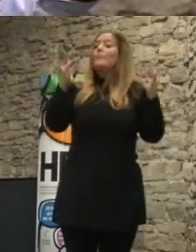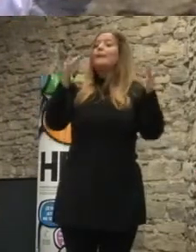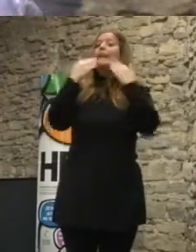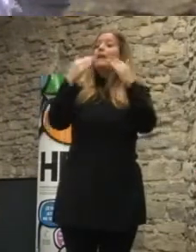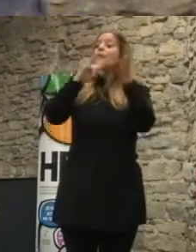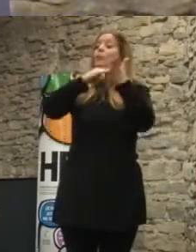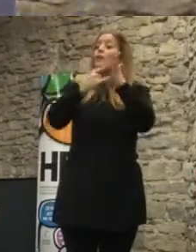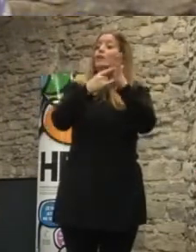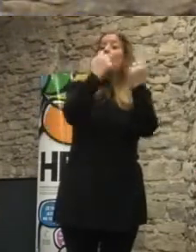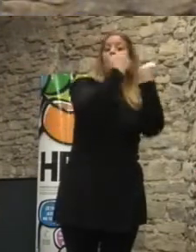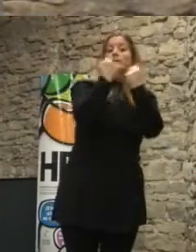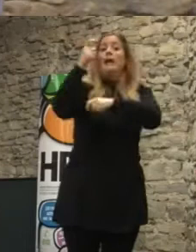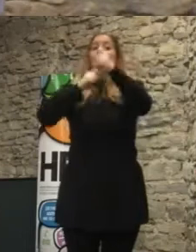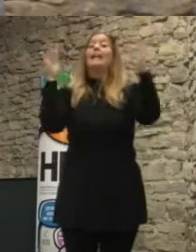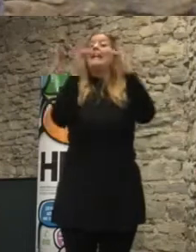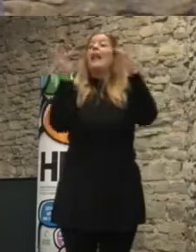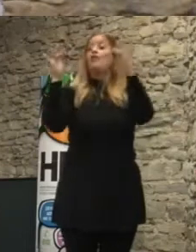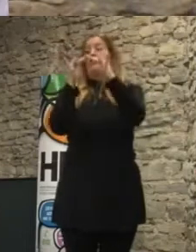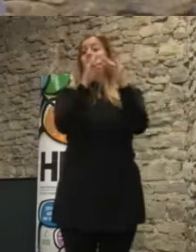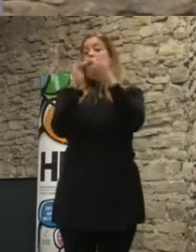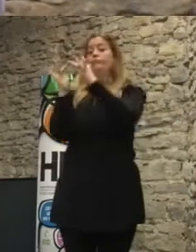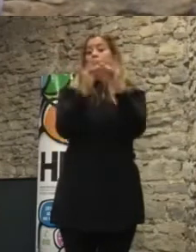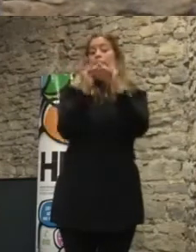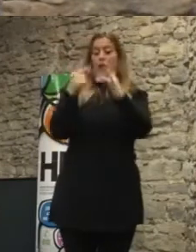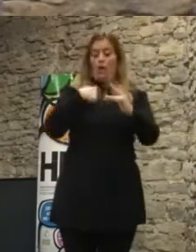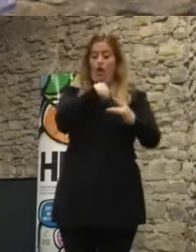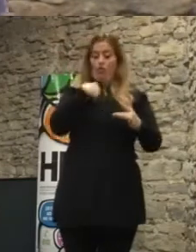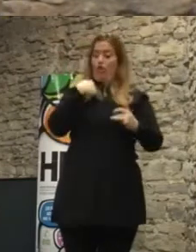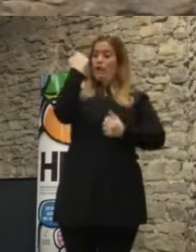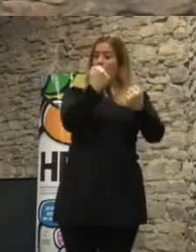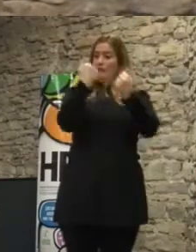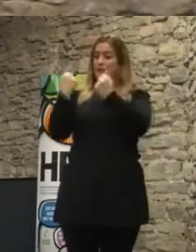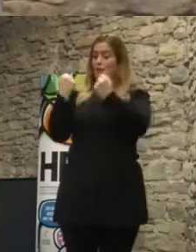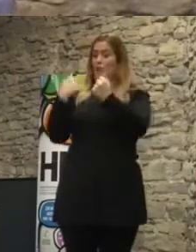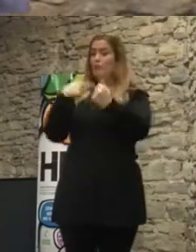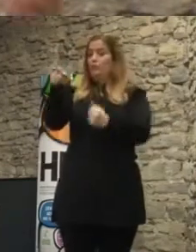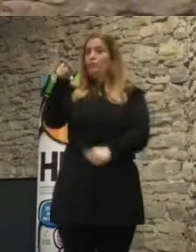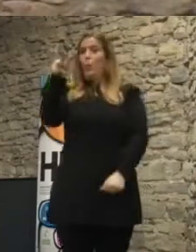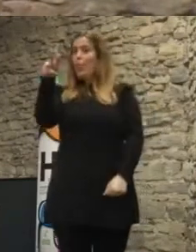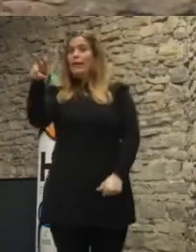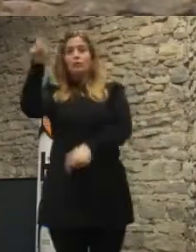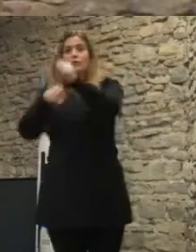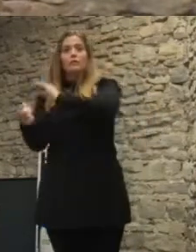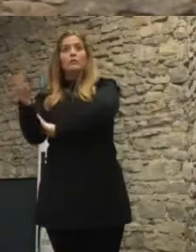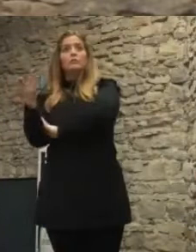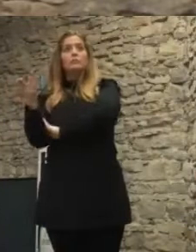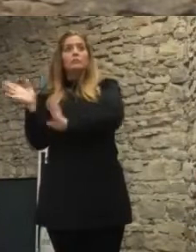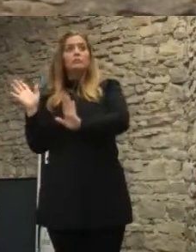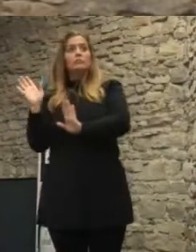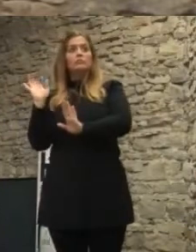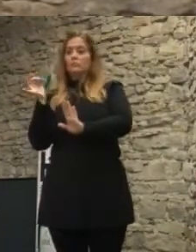proyectos. Y yo como Administración digo, no, si tú tienes tanto derecho como tú a ser una asociación, pero